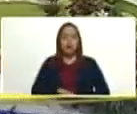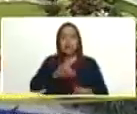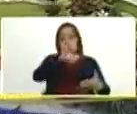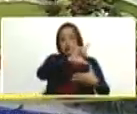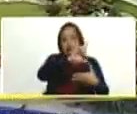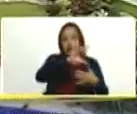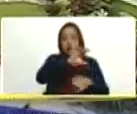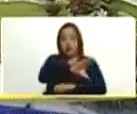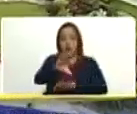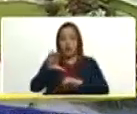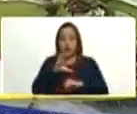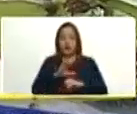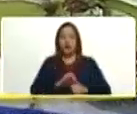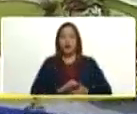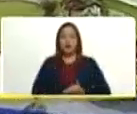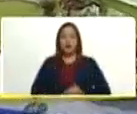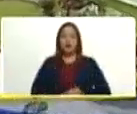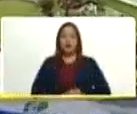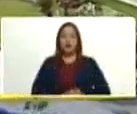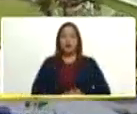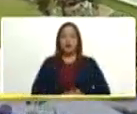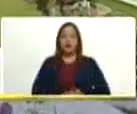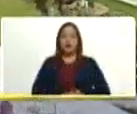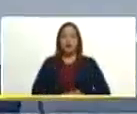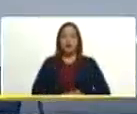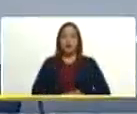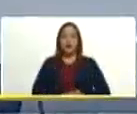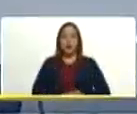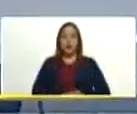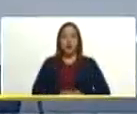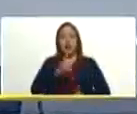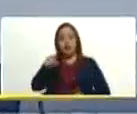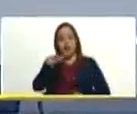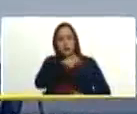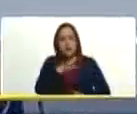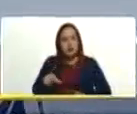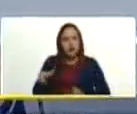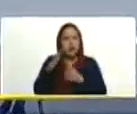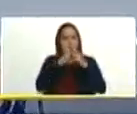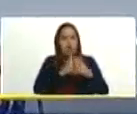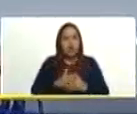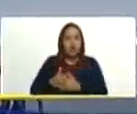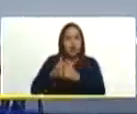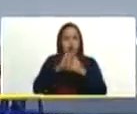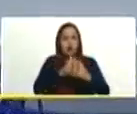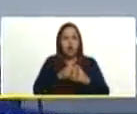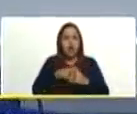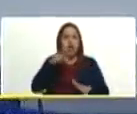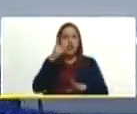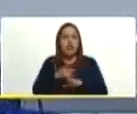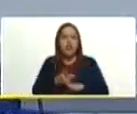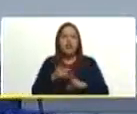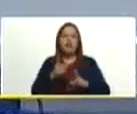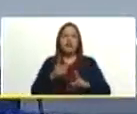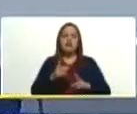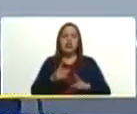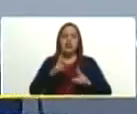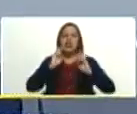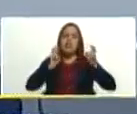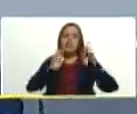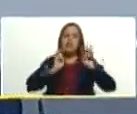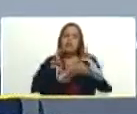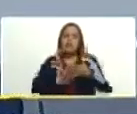y el Caribe, and the American, y los estadounidenses. Migration. Es el tema de la migración.